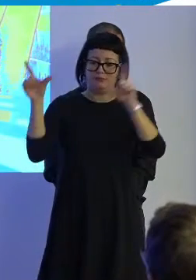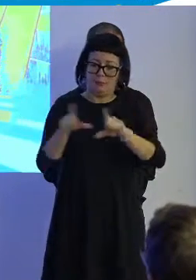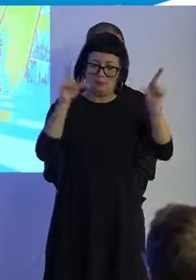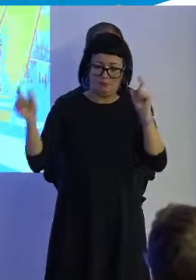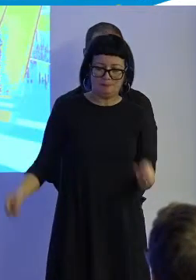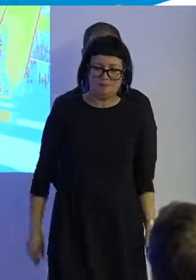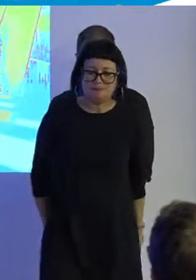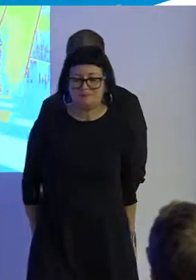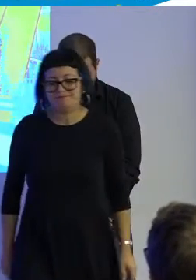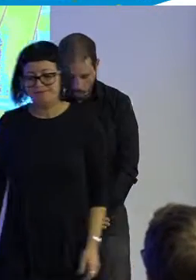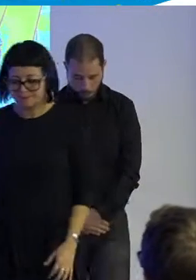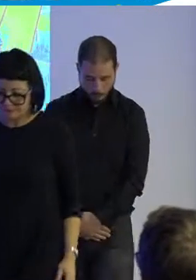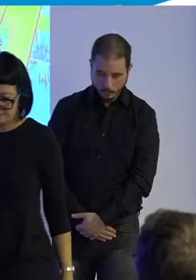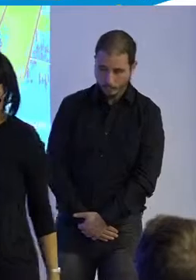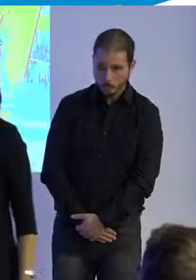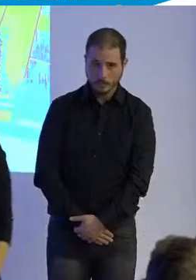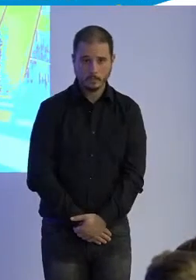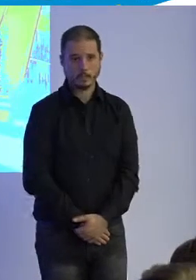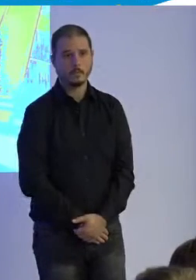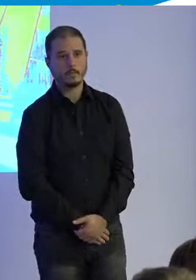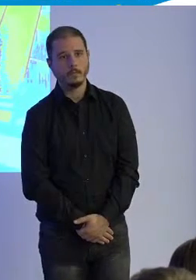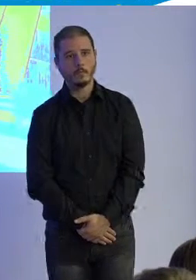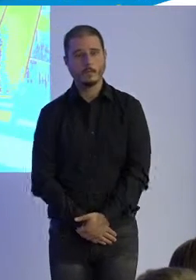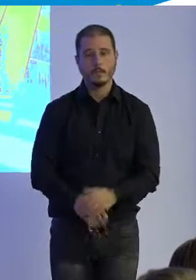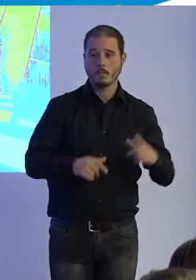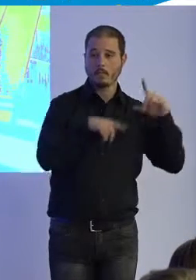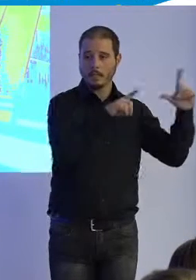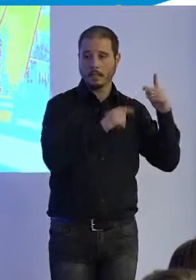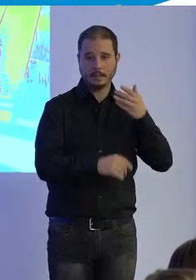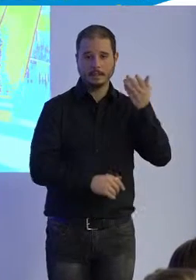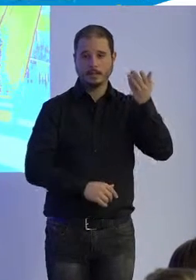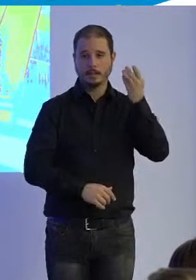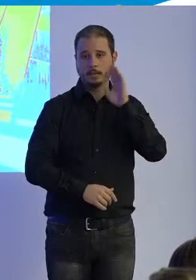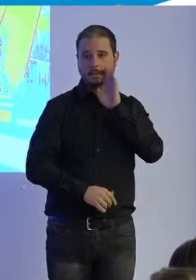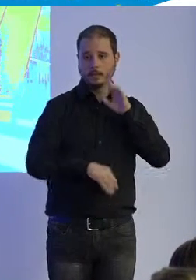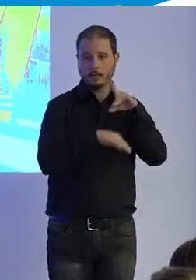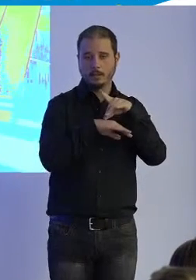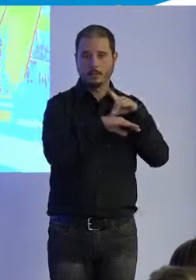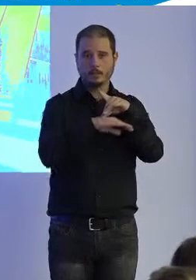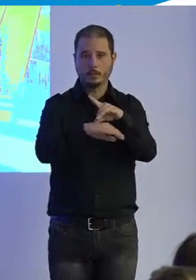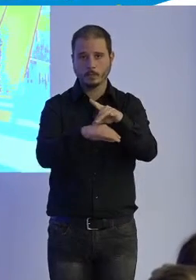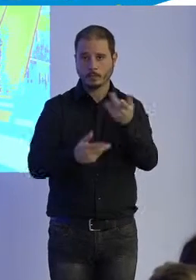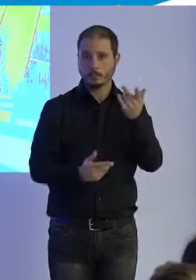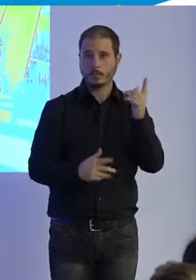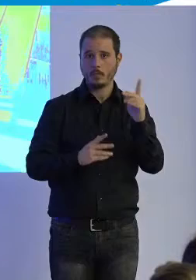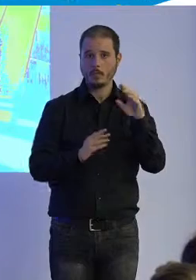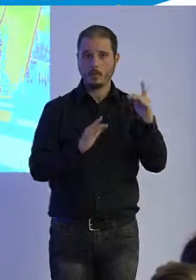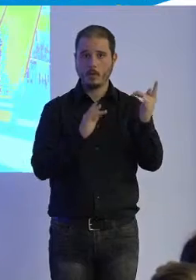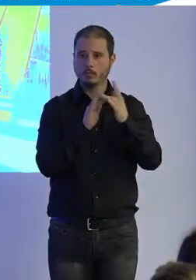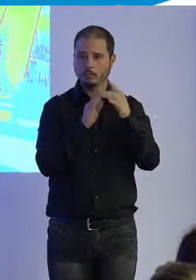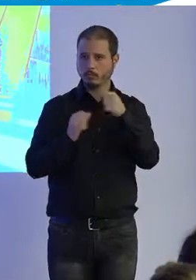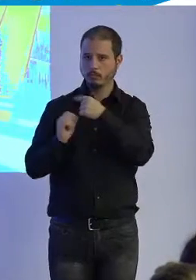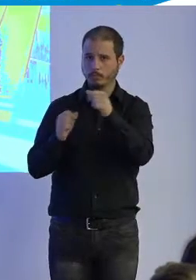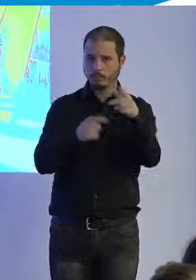adelante. Entonces, aquí, en esta guía, que si queréis luego os podemos pasar el contacto, está completamente online.